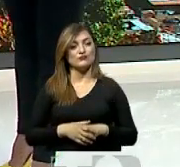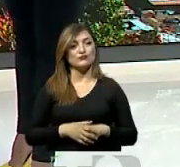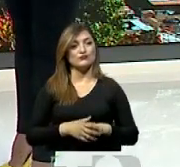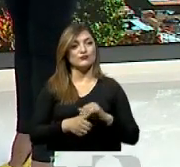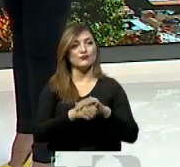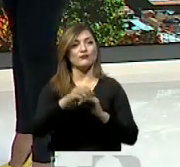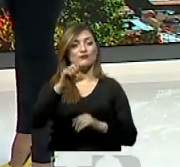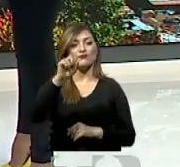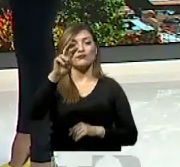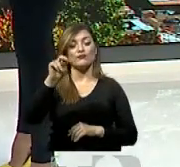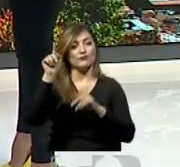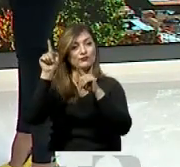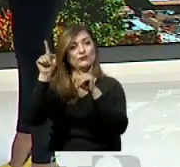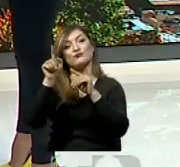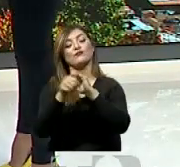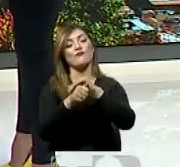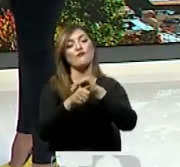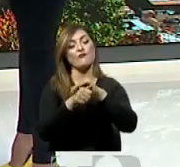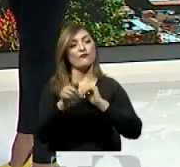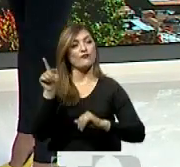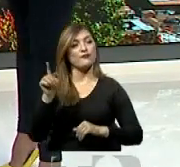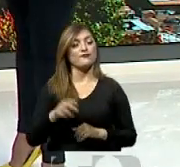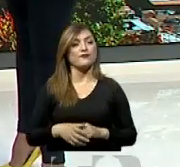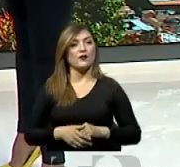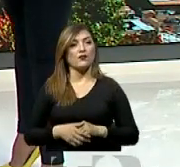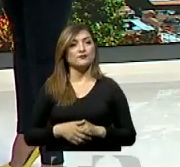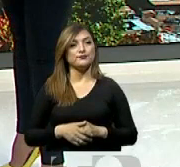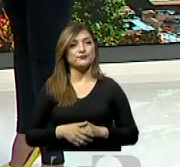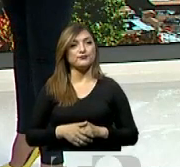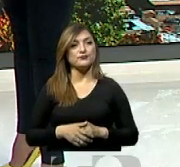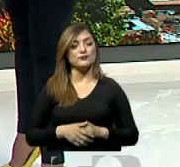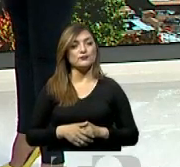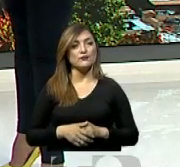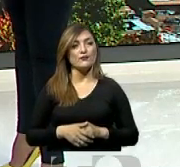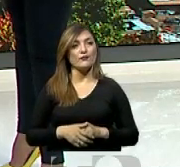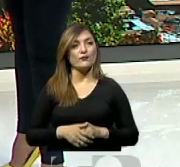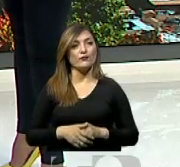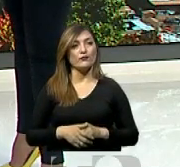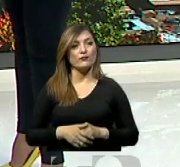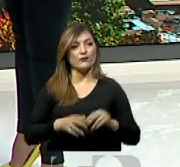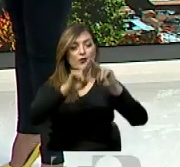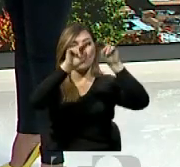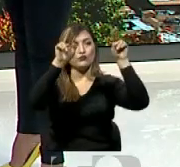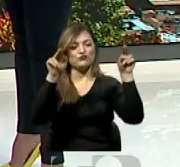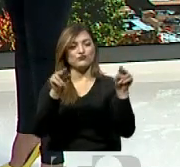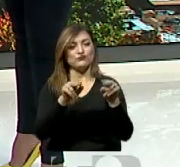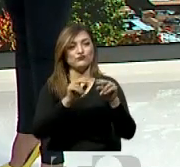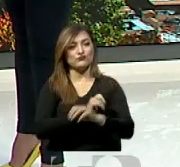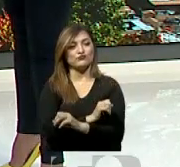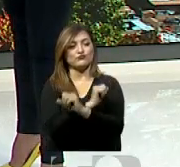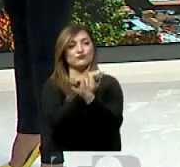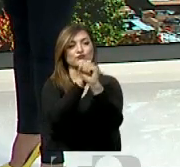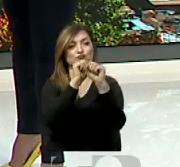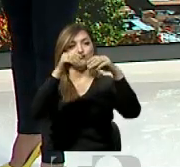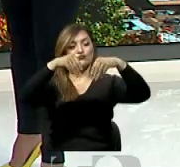en San Cristóbal, en las Islas Encantadas? Miren ustedes, amanece nublada también en San Cristóbal. Va a